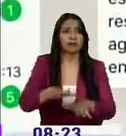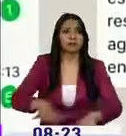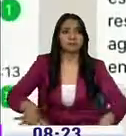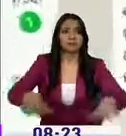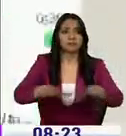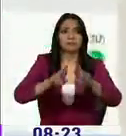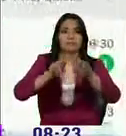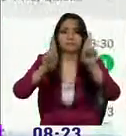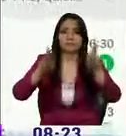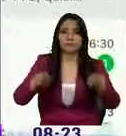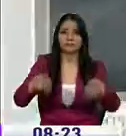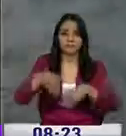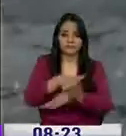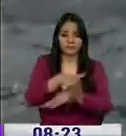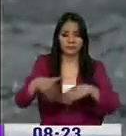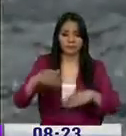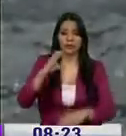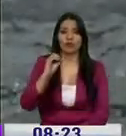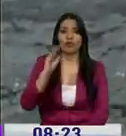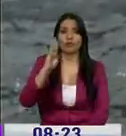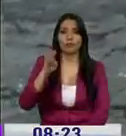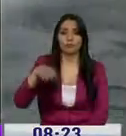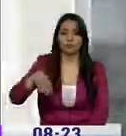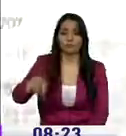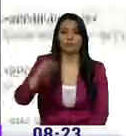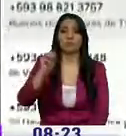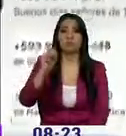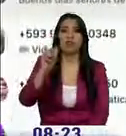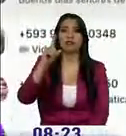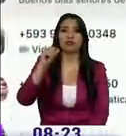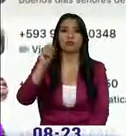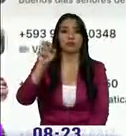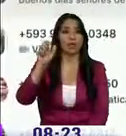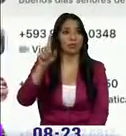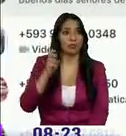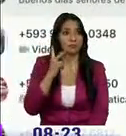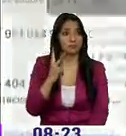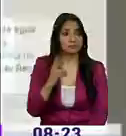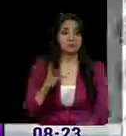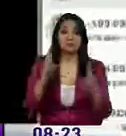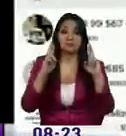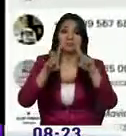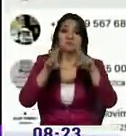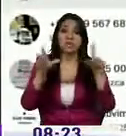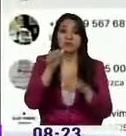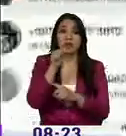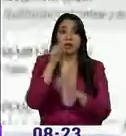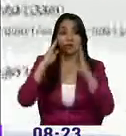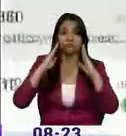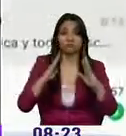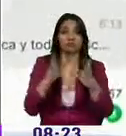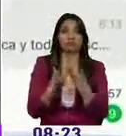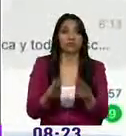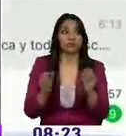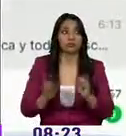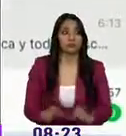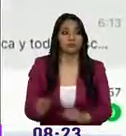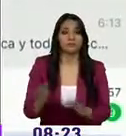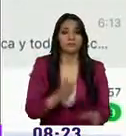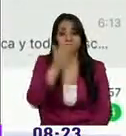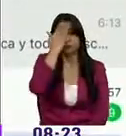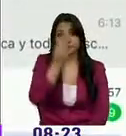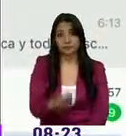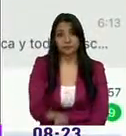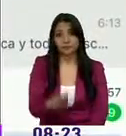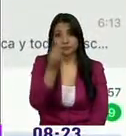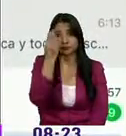recreo, Adriana Cobo y Maldonado. Toda la cuadra llena de agua. Ojalá la empresa agua potable atienda lo antes posible. Buenos días. Quiero